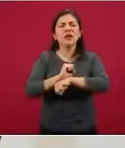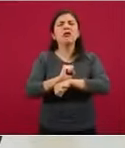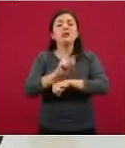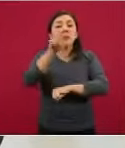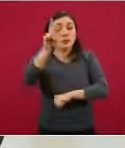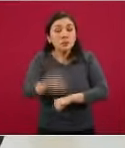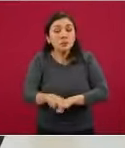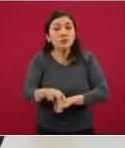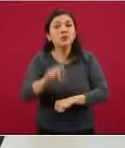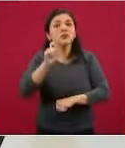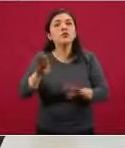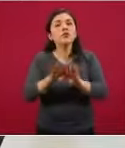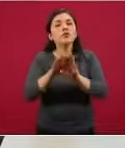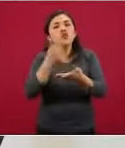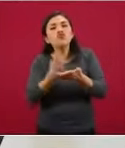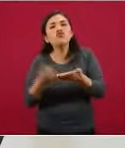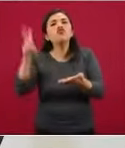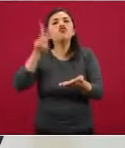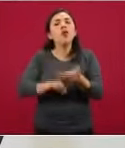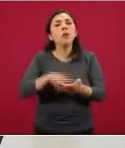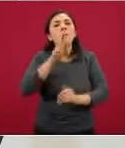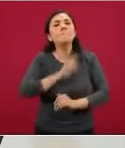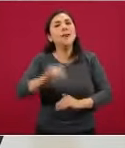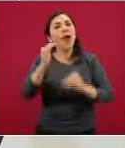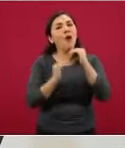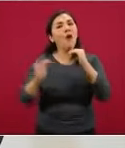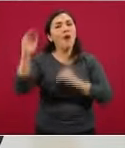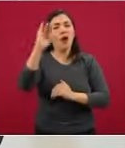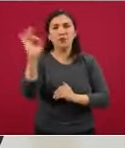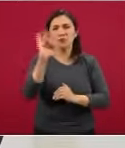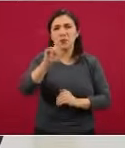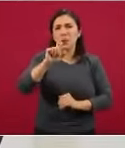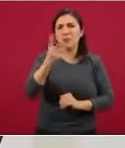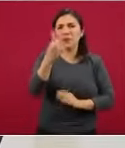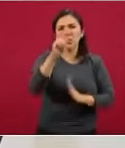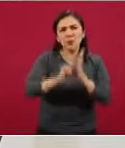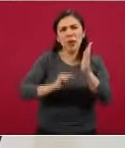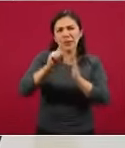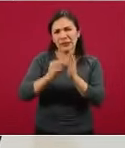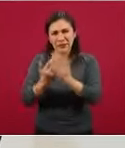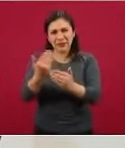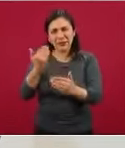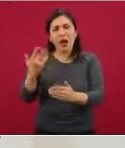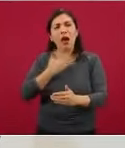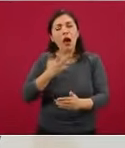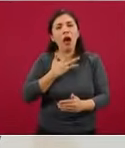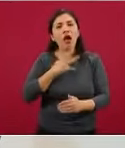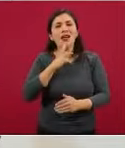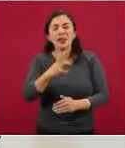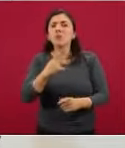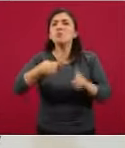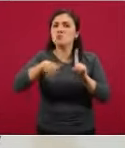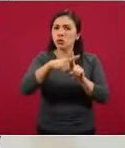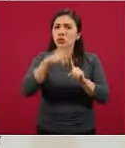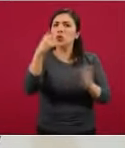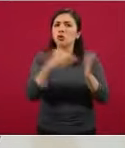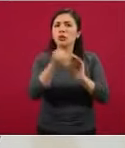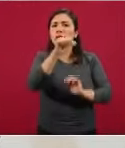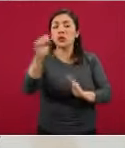realidad duplicó su resultado. Si en los 22 meses previos había tenido un resultado positivo de